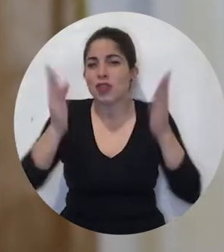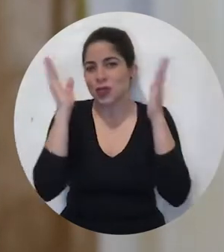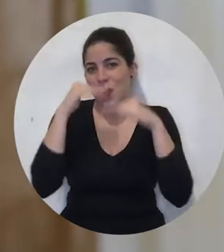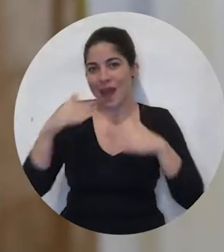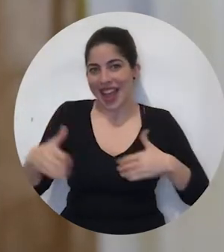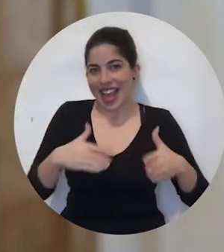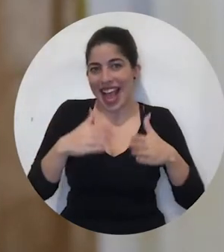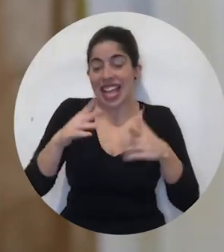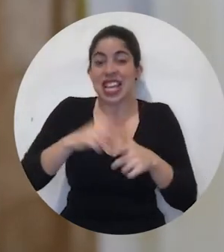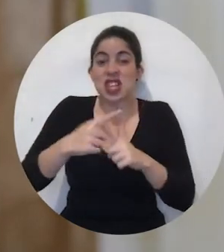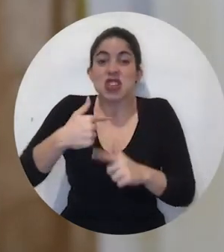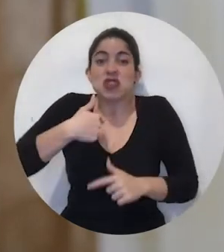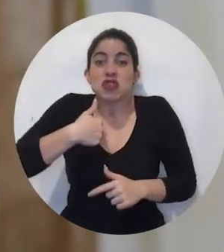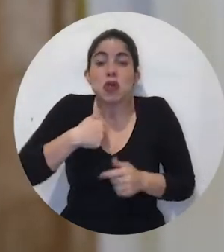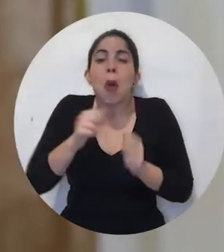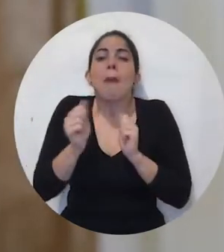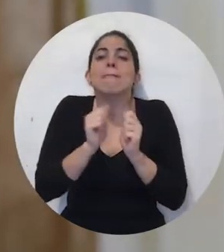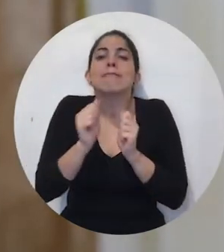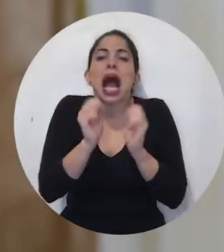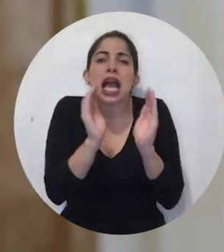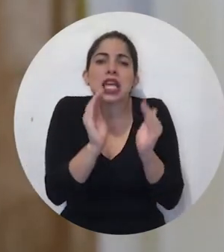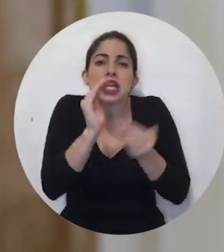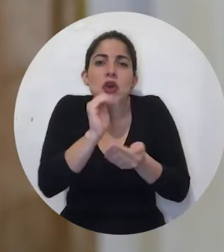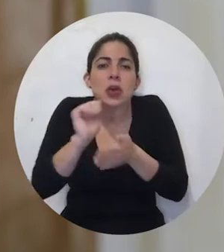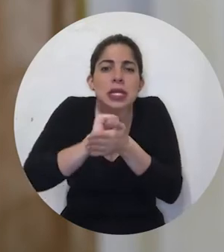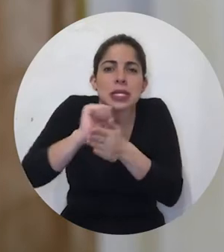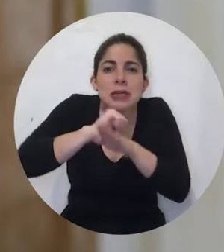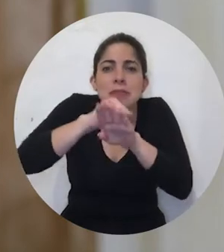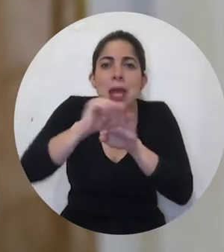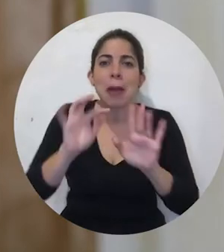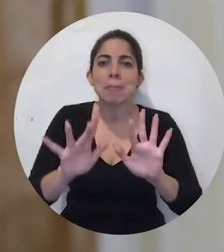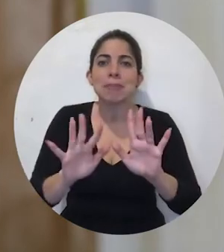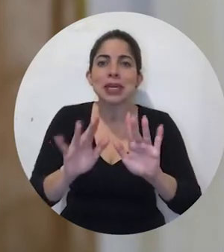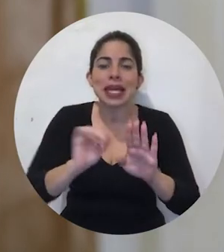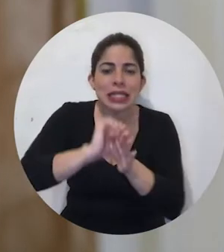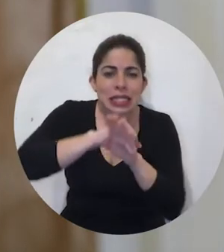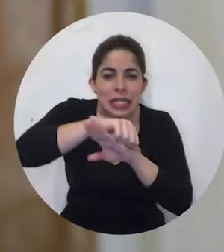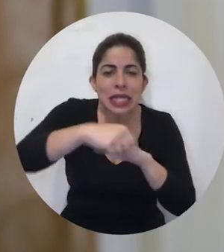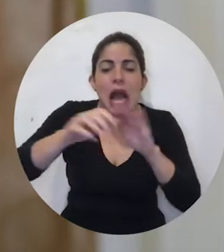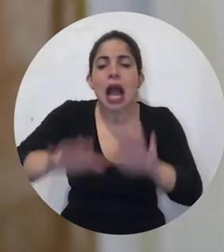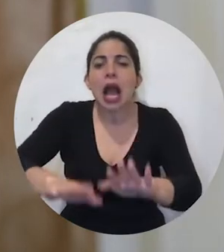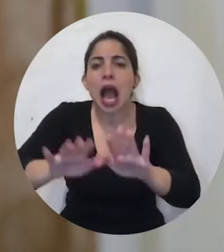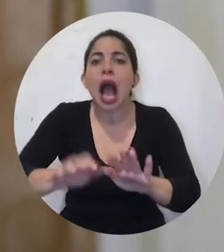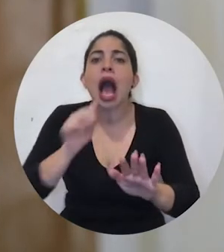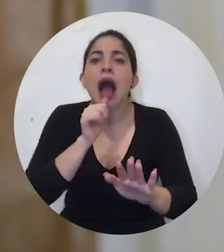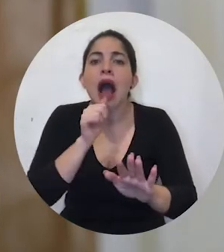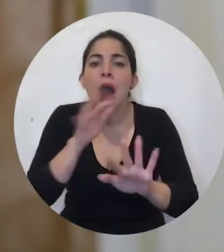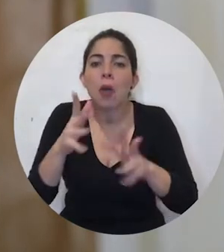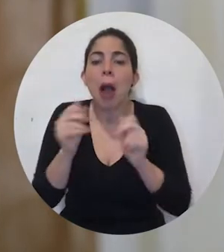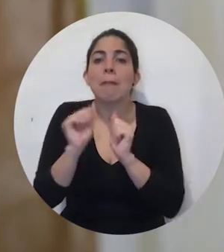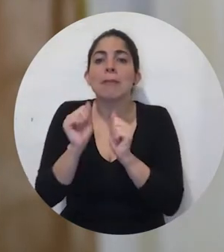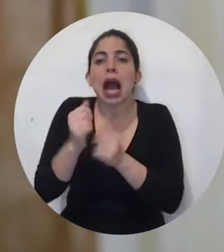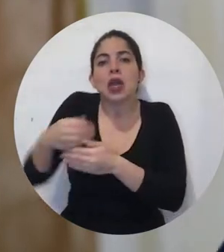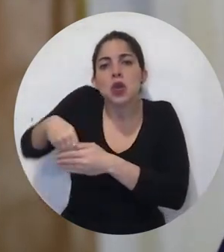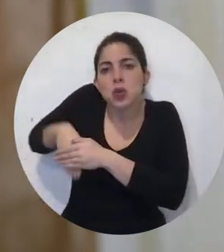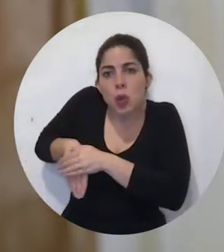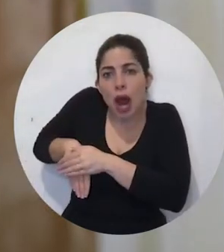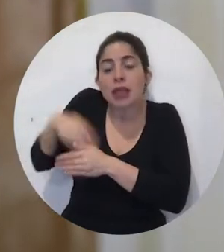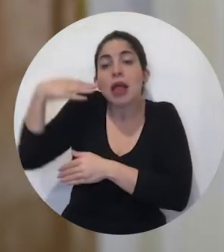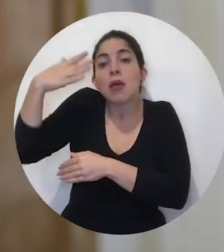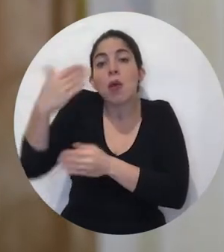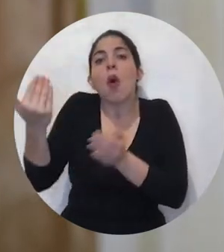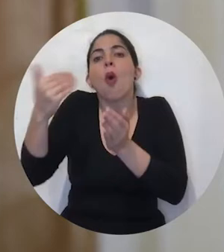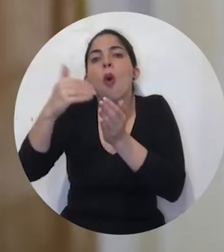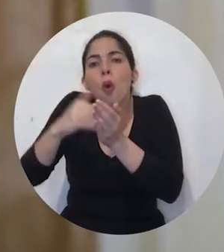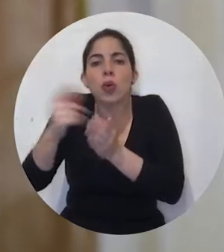puro barrial, aquí no había carretera. Entonces yo llevaba un pañito, me limpiaba los pies, me los lavaba, los metía en la poza y dejaba el pañito